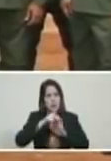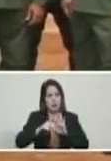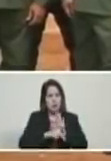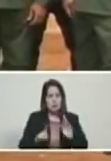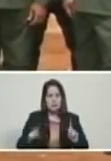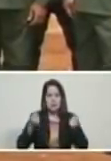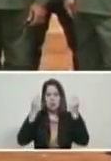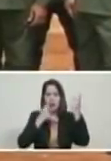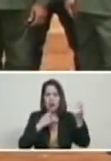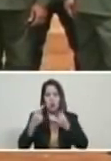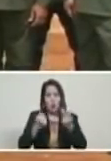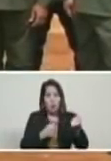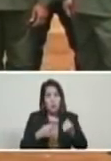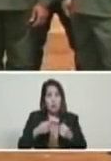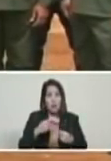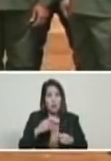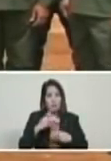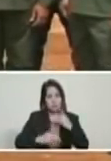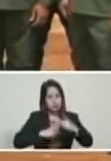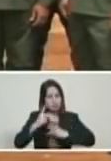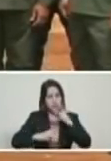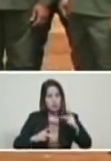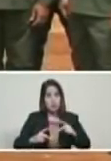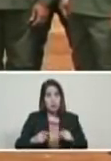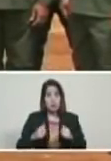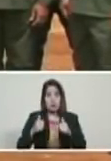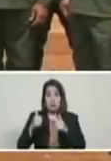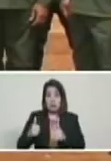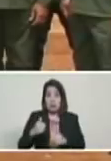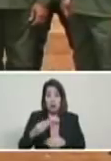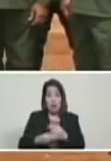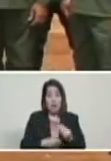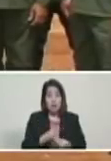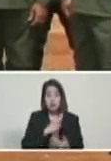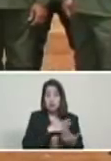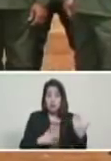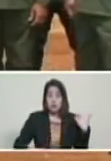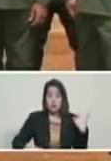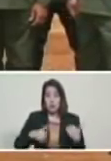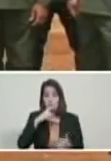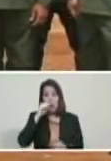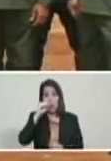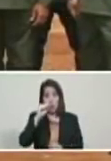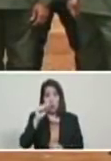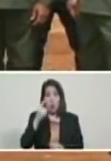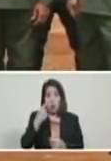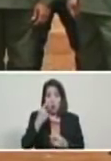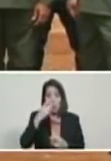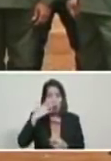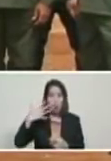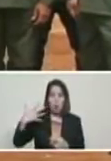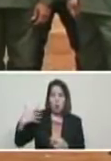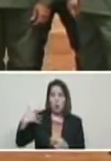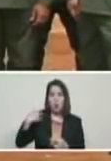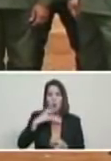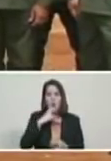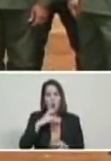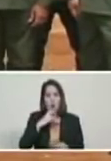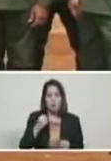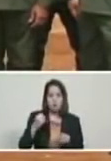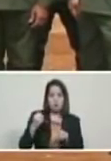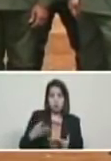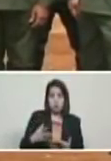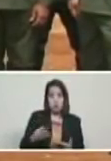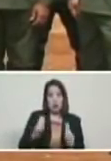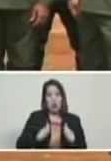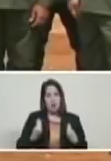recuperación económica, crecimiento y prosperidad que nos ha puesto nuestro presidente Nicolás Maduro. Es un oro para la paz, un oro para la vida, un oro